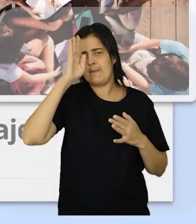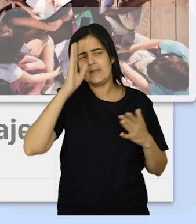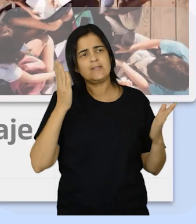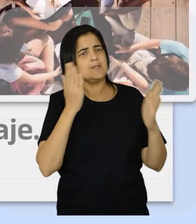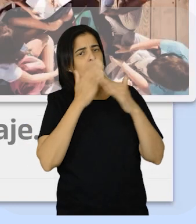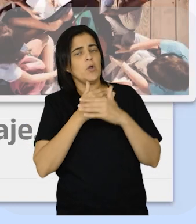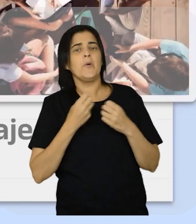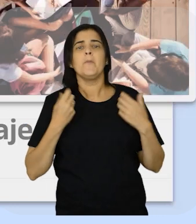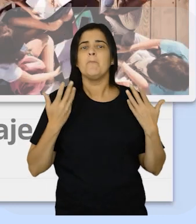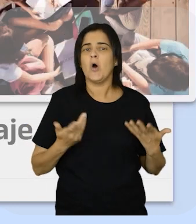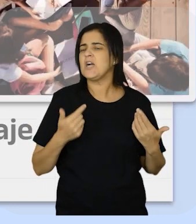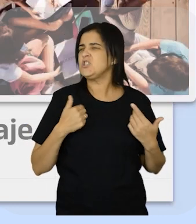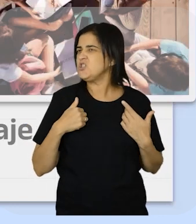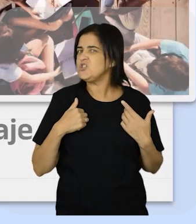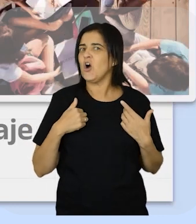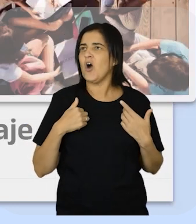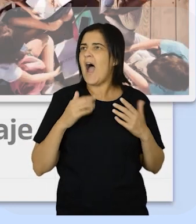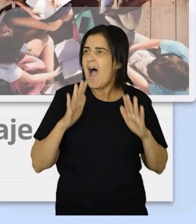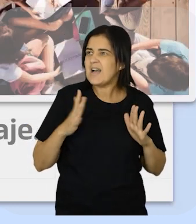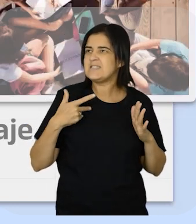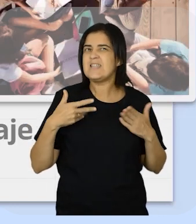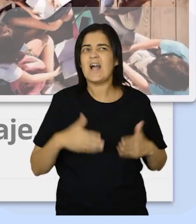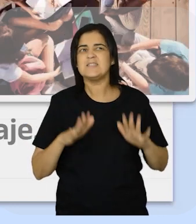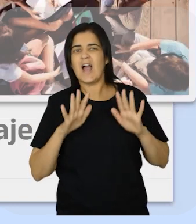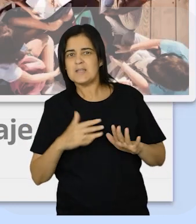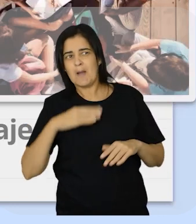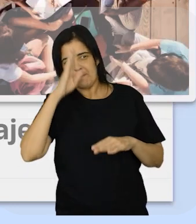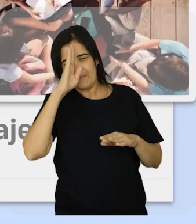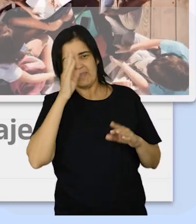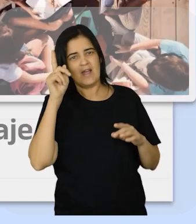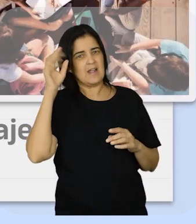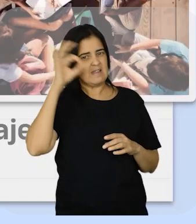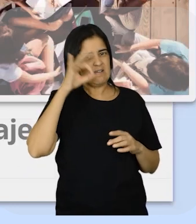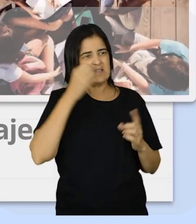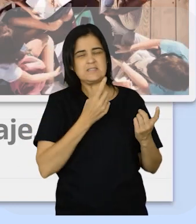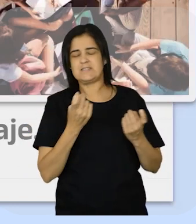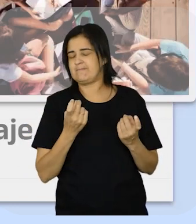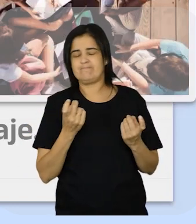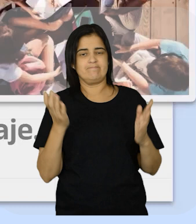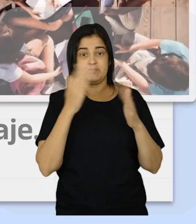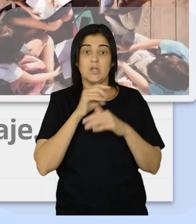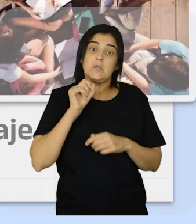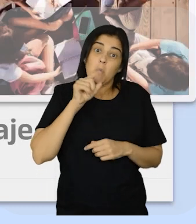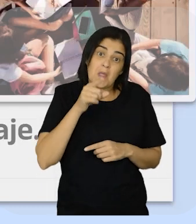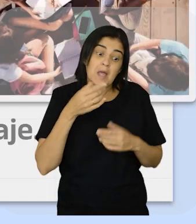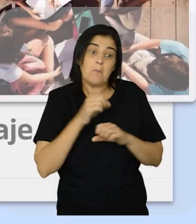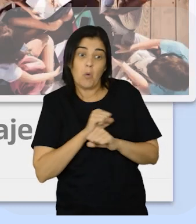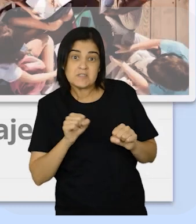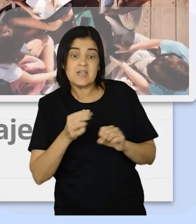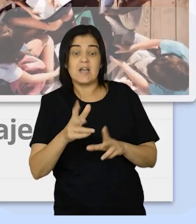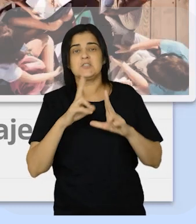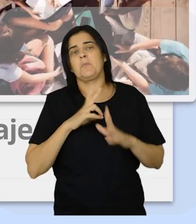aprender porque yo no nací para el inglés. Y capaz que muchos de ustedes alguna vez lo dijeron, yo no nací para el inglés, o yo no nací